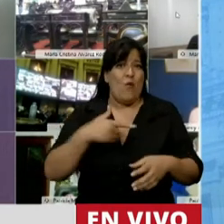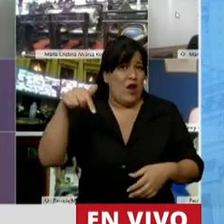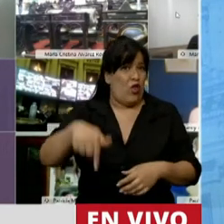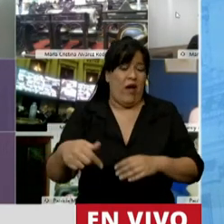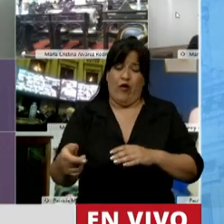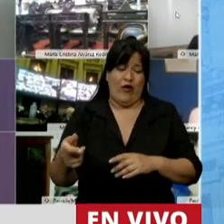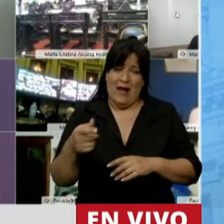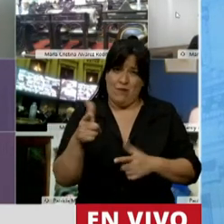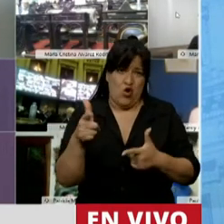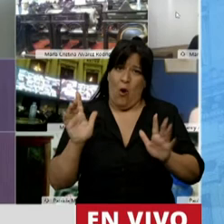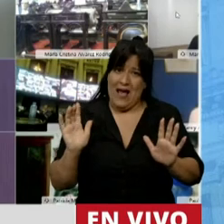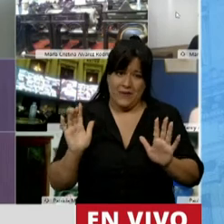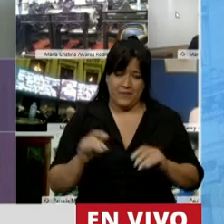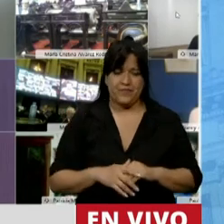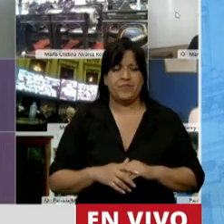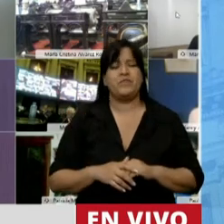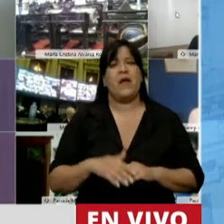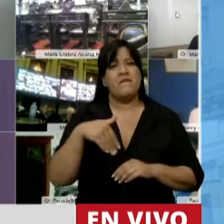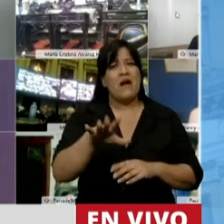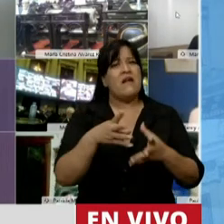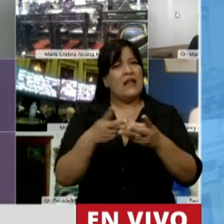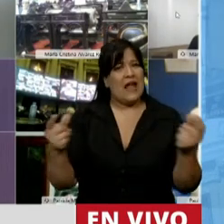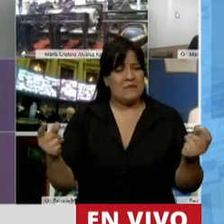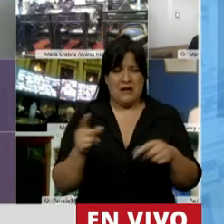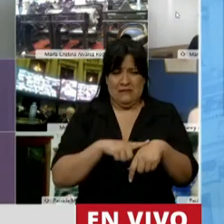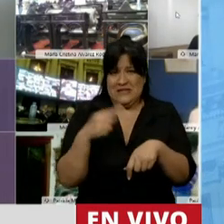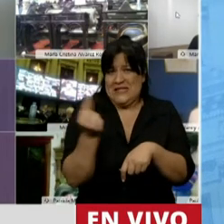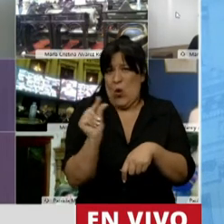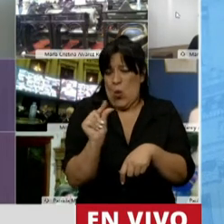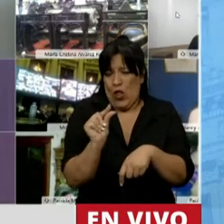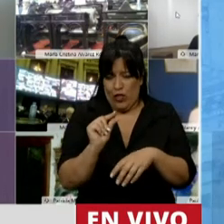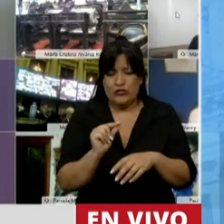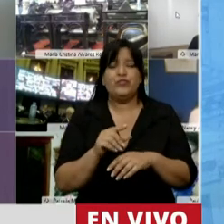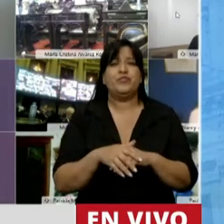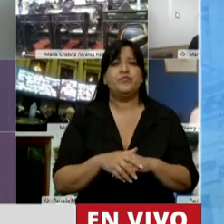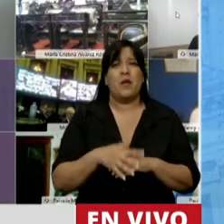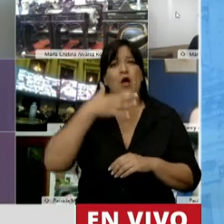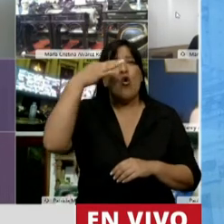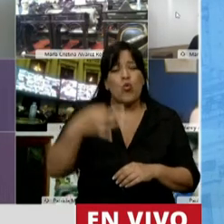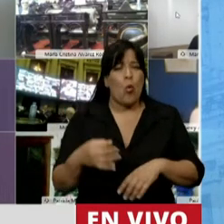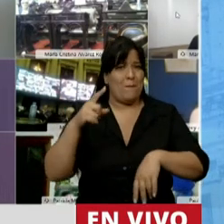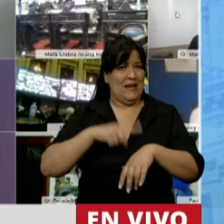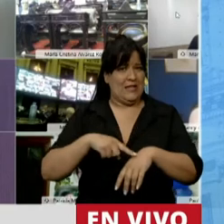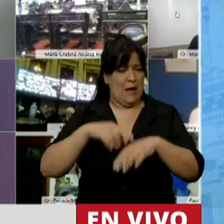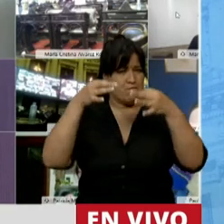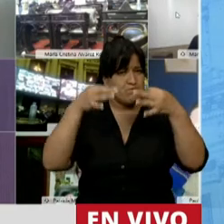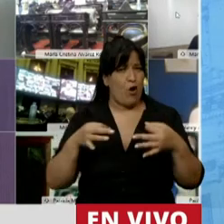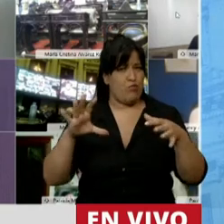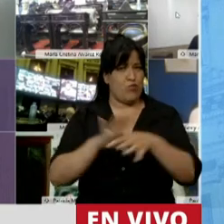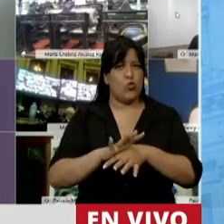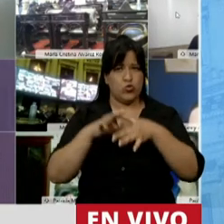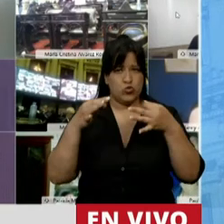argentino. Y para terminar con estos poquísimos segundos que me quedan, presidente, para cumplir el horario y el